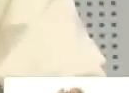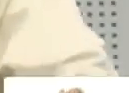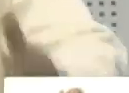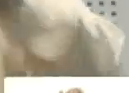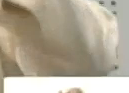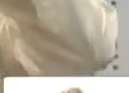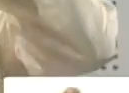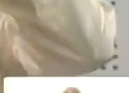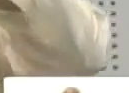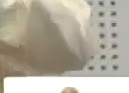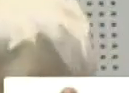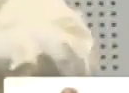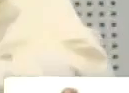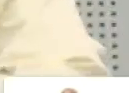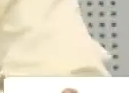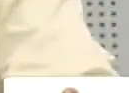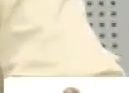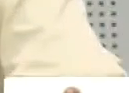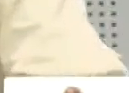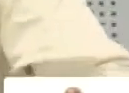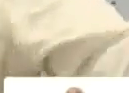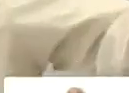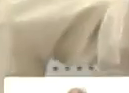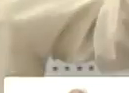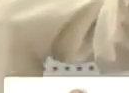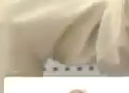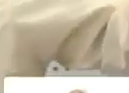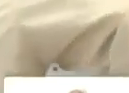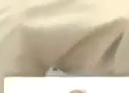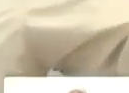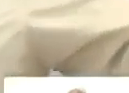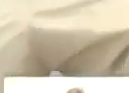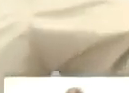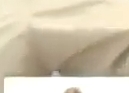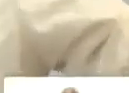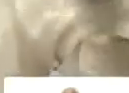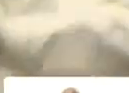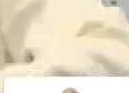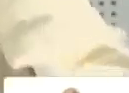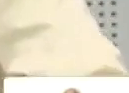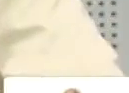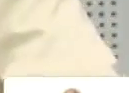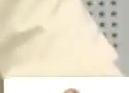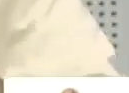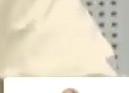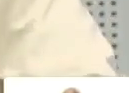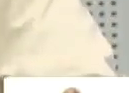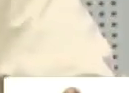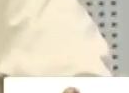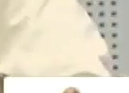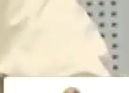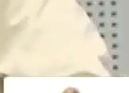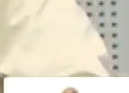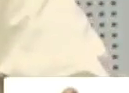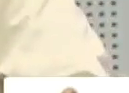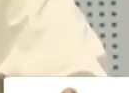Caribe: hay que marchar juntos, hay que construir y enlazar todas las